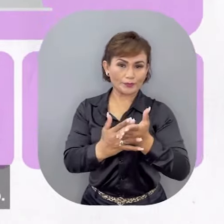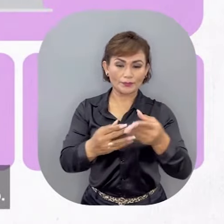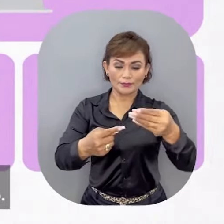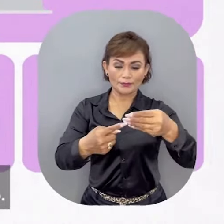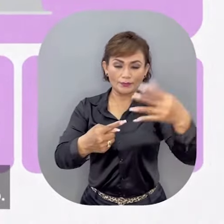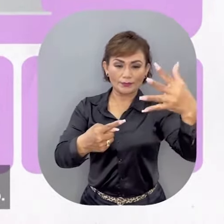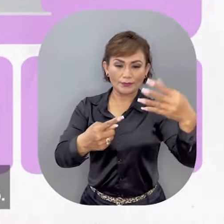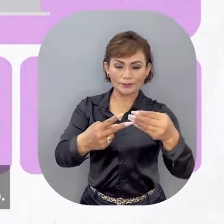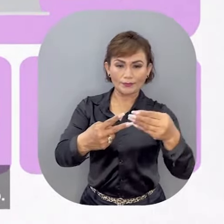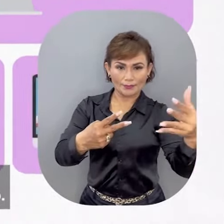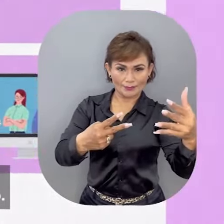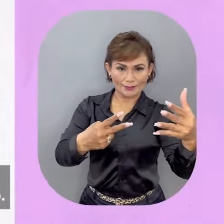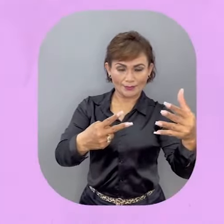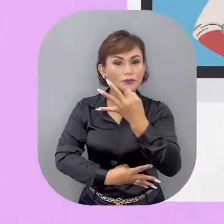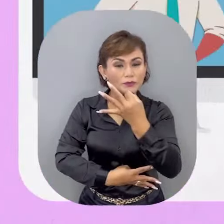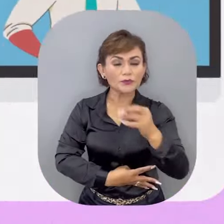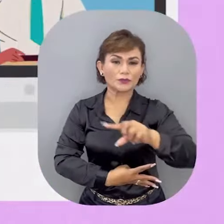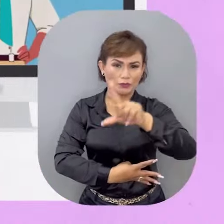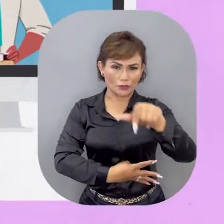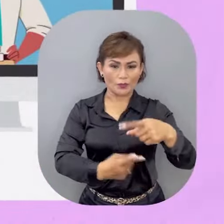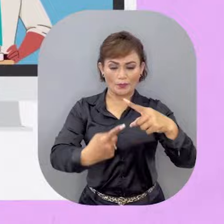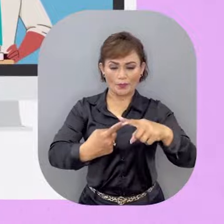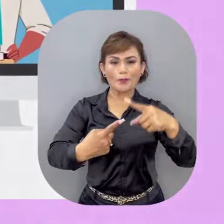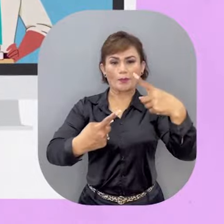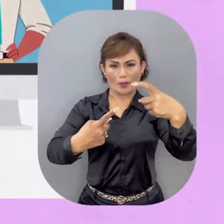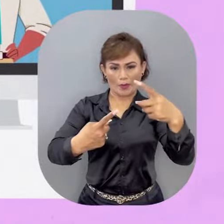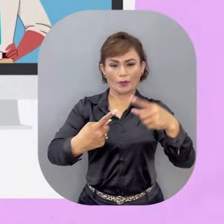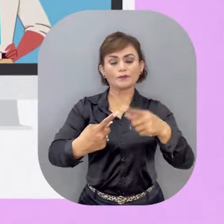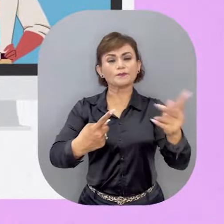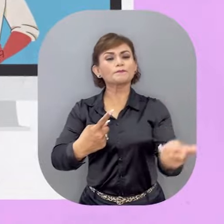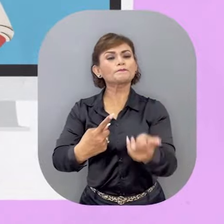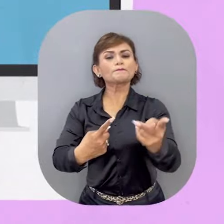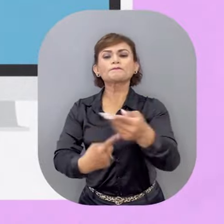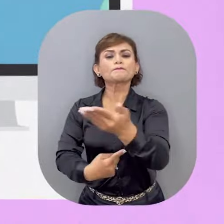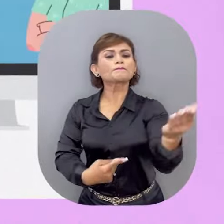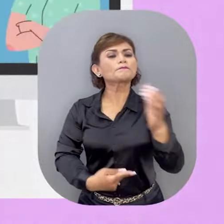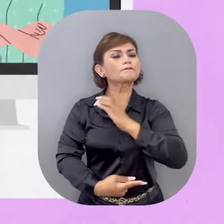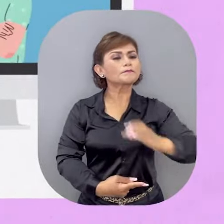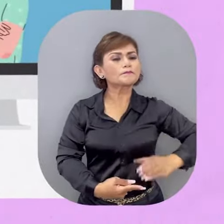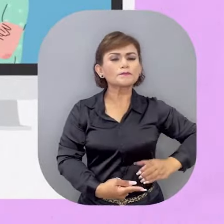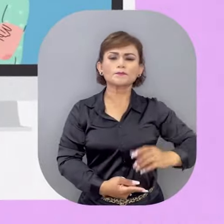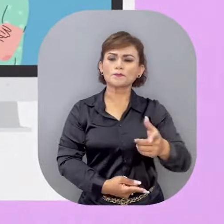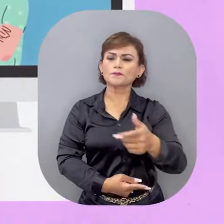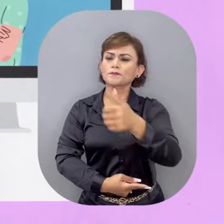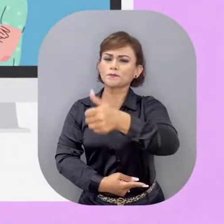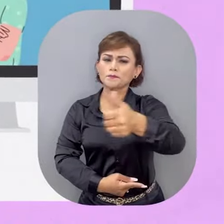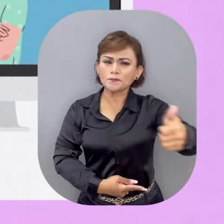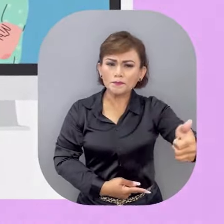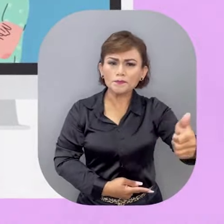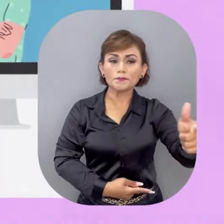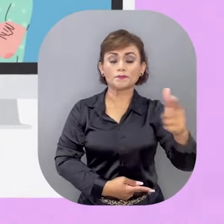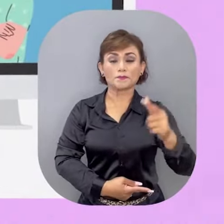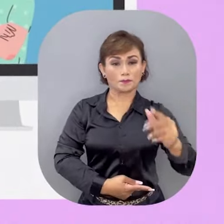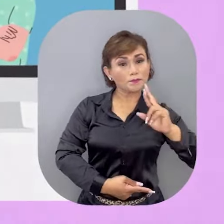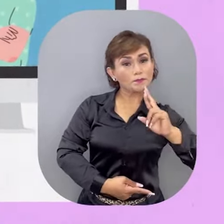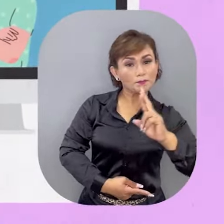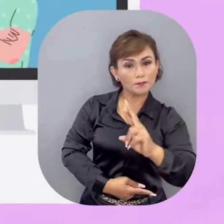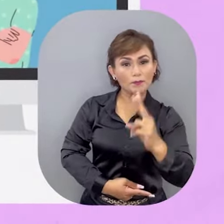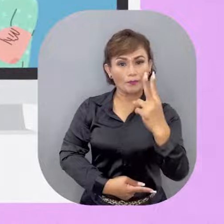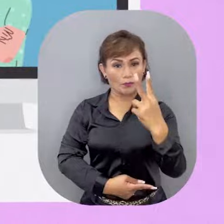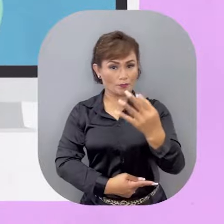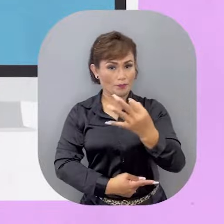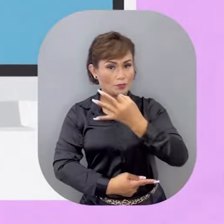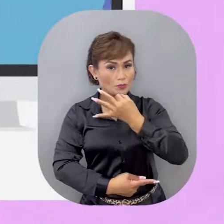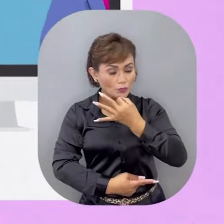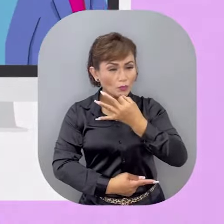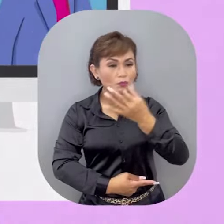dos subsegmentos cada uno. En los primeros subsegmentos se hará una pregunta a las candidaturas. Cada una de ellas